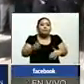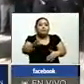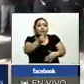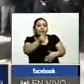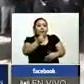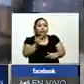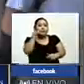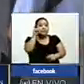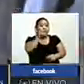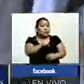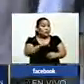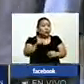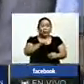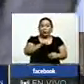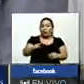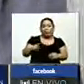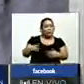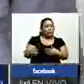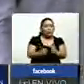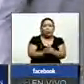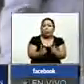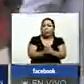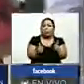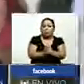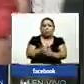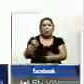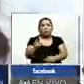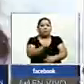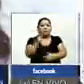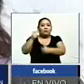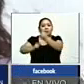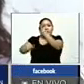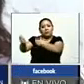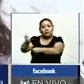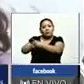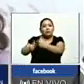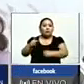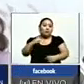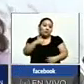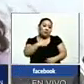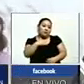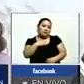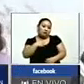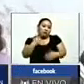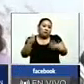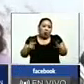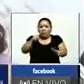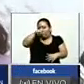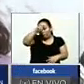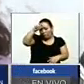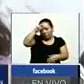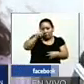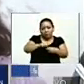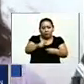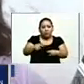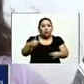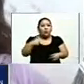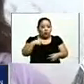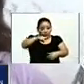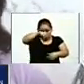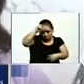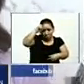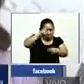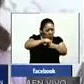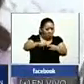información, esto no es impedimento para los usulutecos. Bueno, yo en la agrícola o lo que fuera, porque yo me desempeño en la agricultura